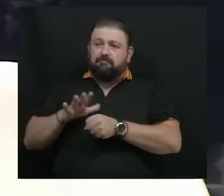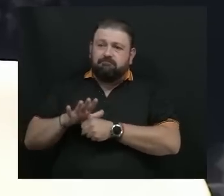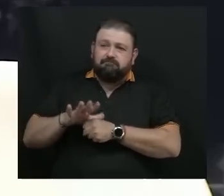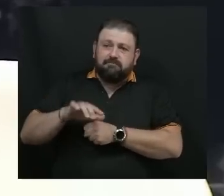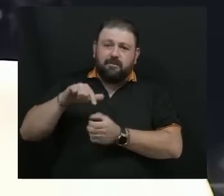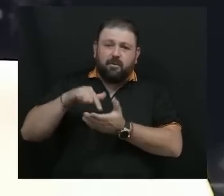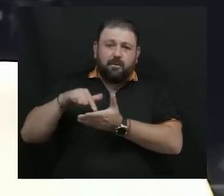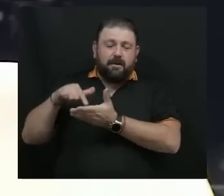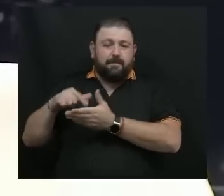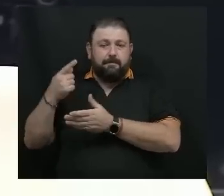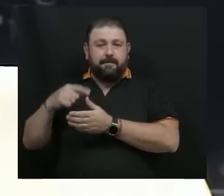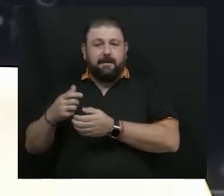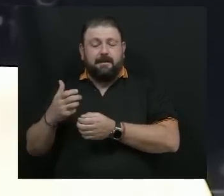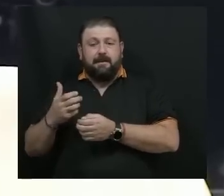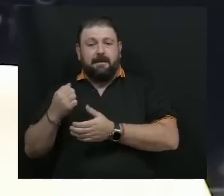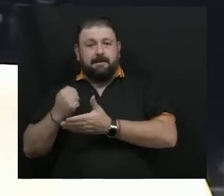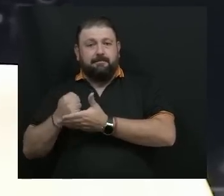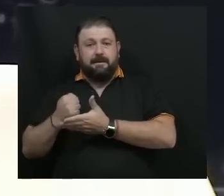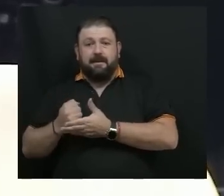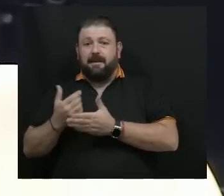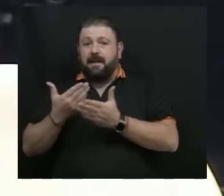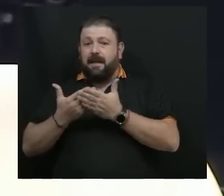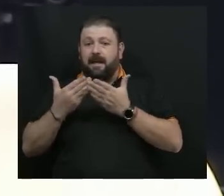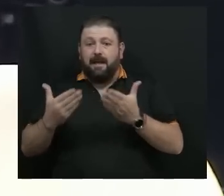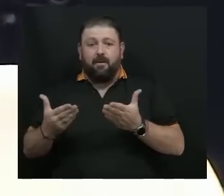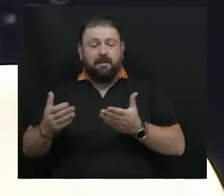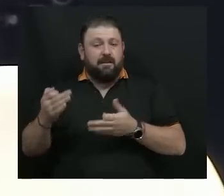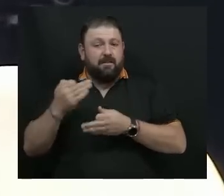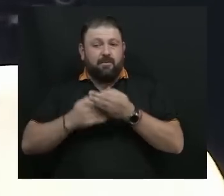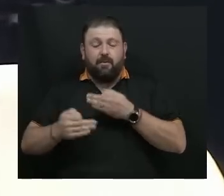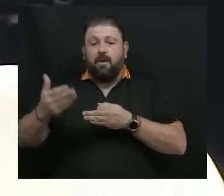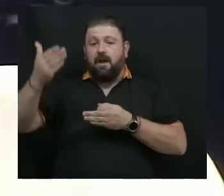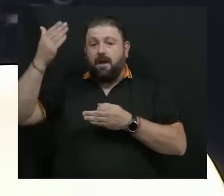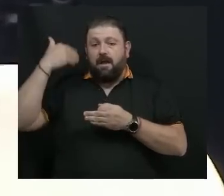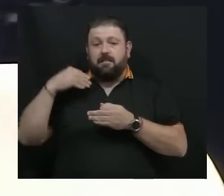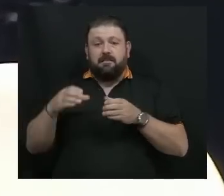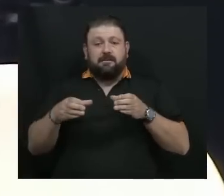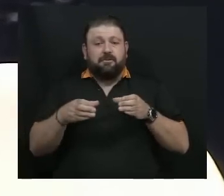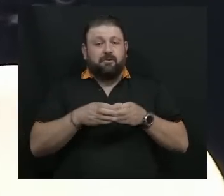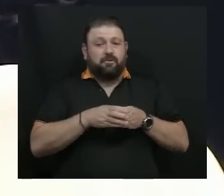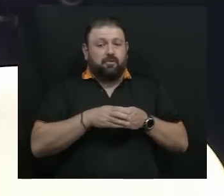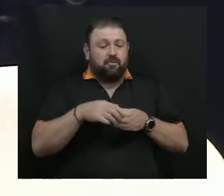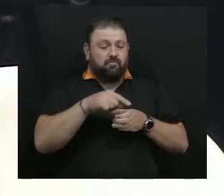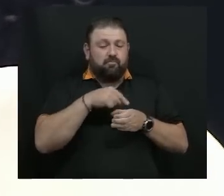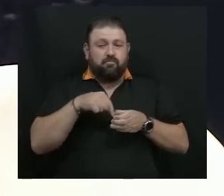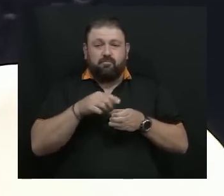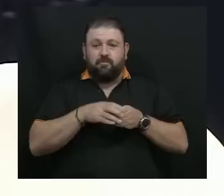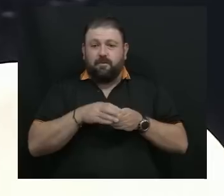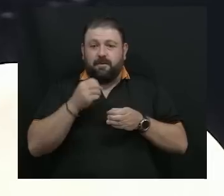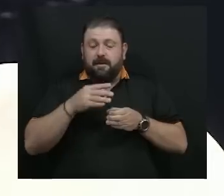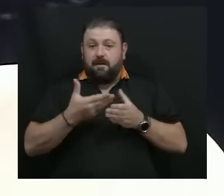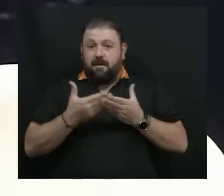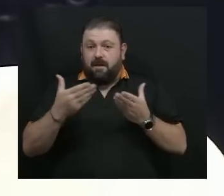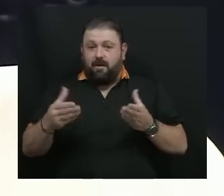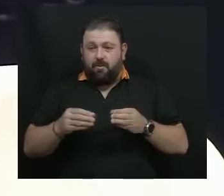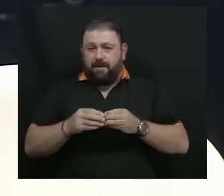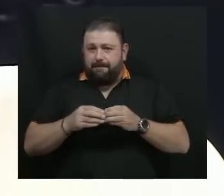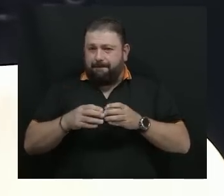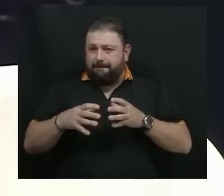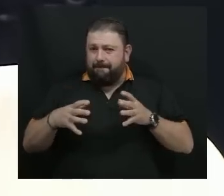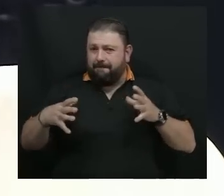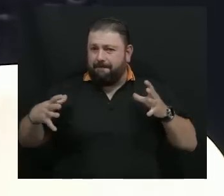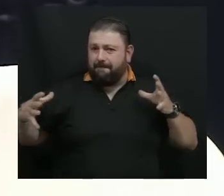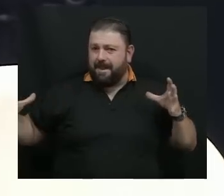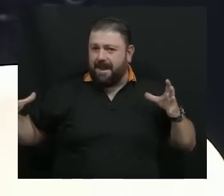otras marcas. Pues hoy la planta está completamente produciendo 100% OmniLife, 3 turnos,